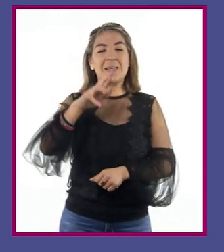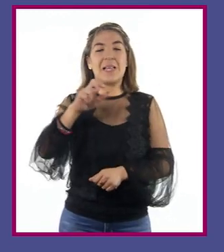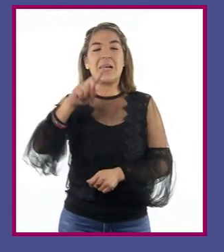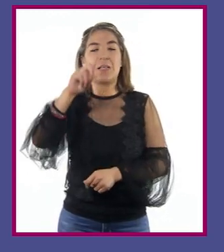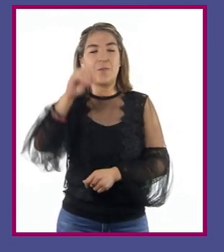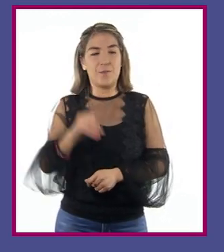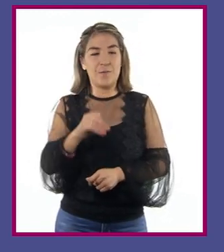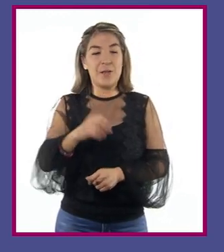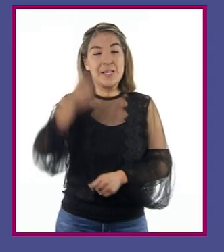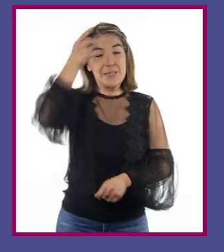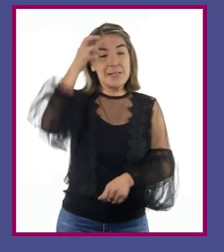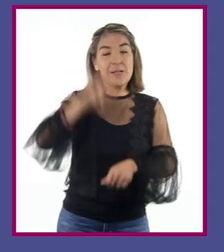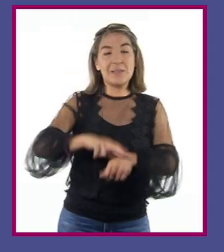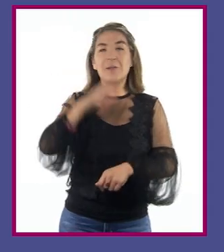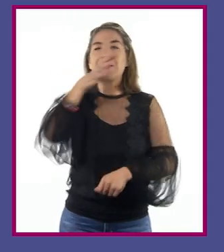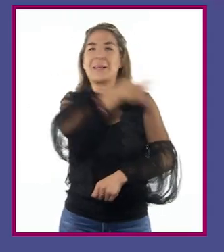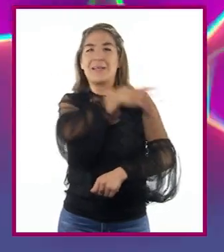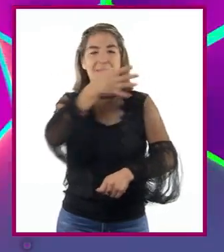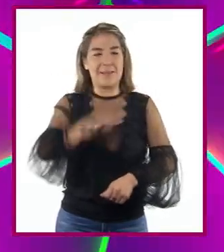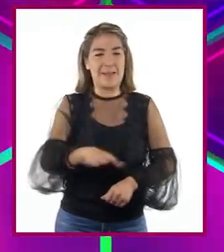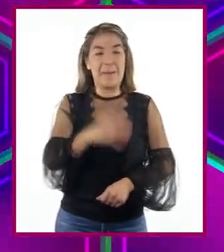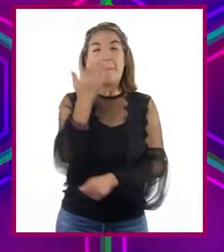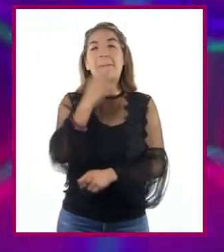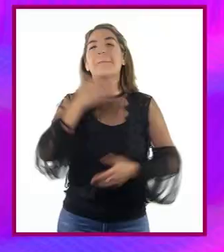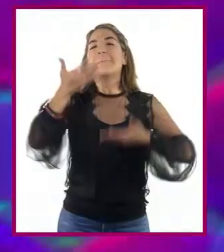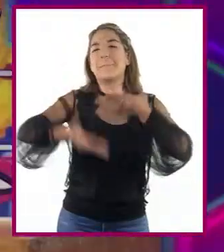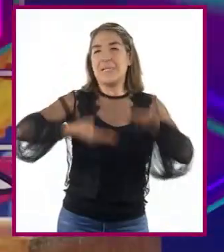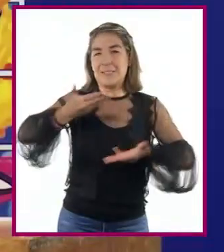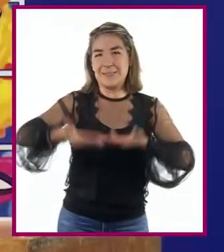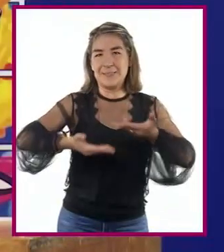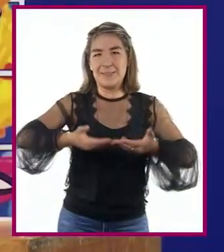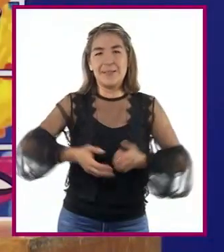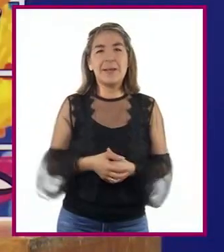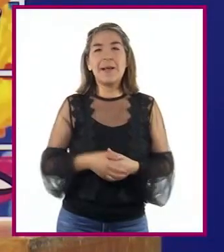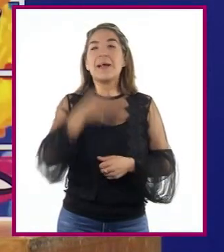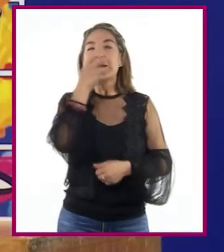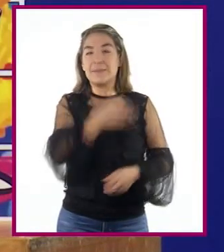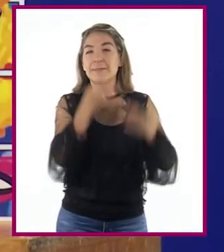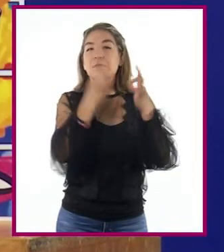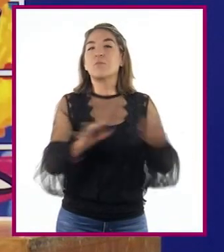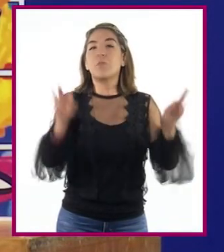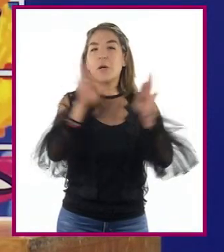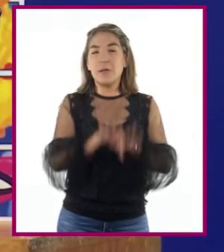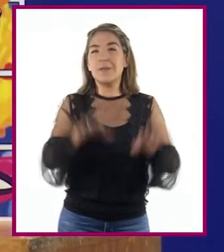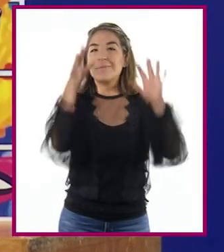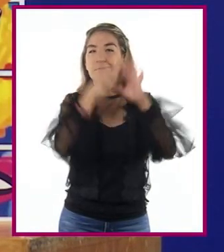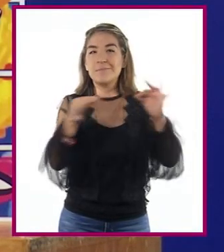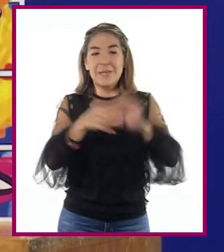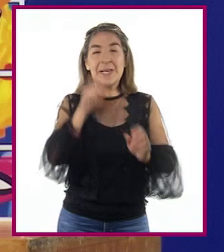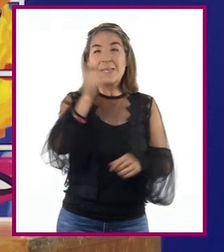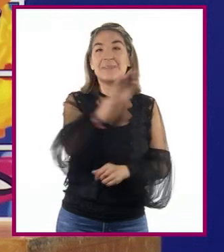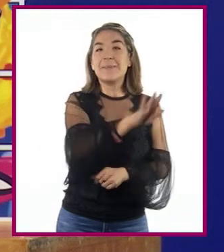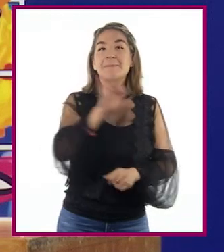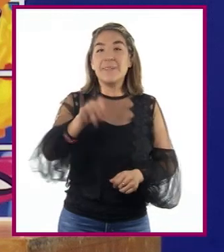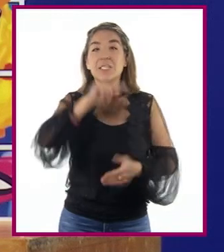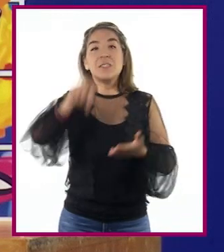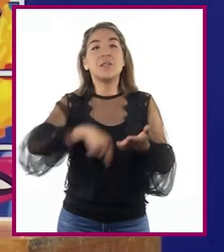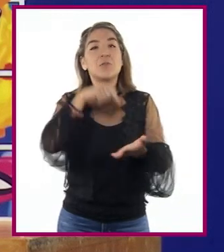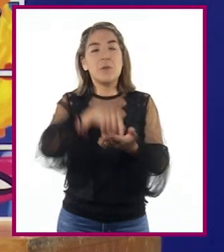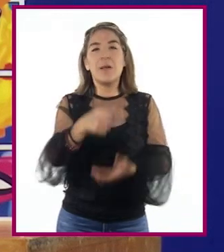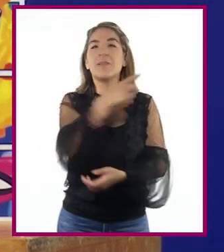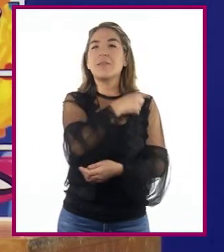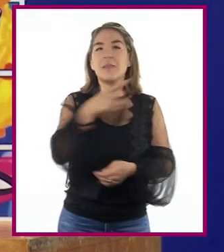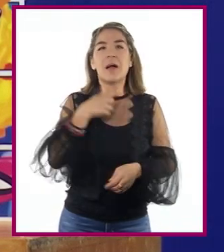Roa, Director General. Presente. Es importante mencionar que regularmente la fecha y el lugar